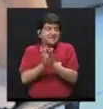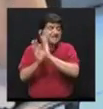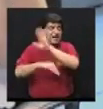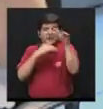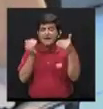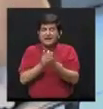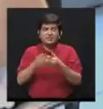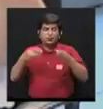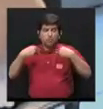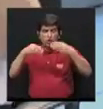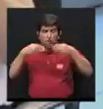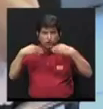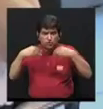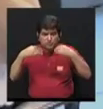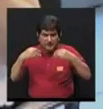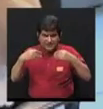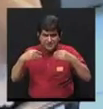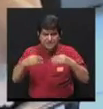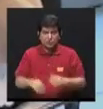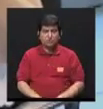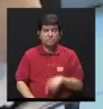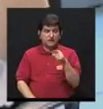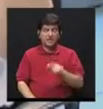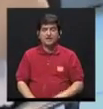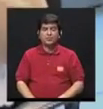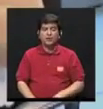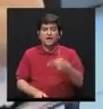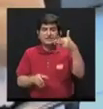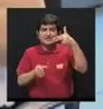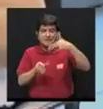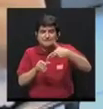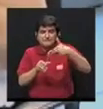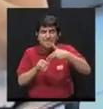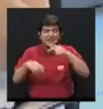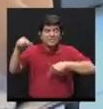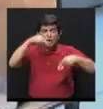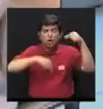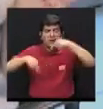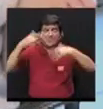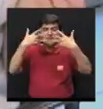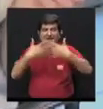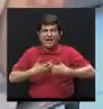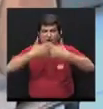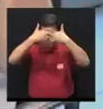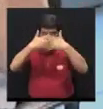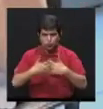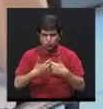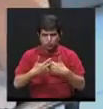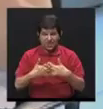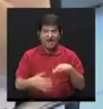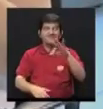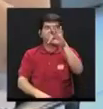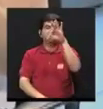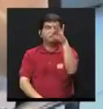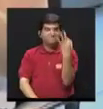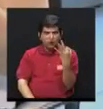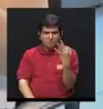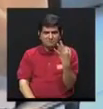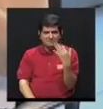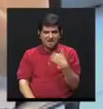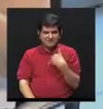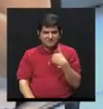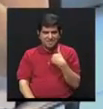los sintéticos son petroquímica, son industria petroquímica. Entonces, si hay formas para la